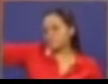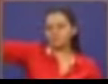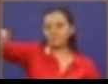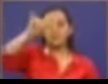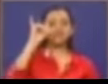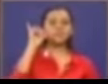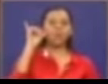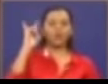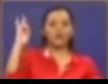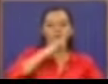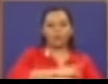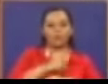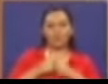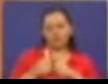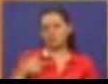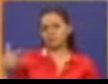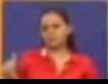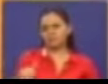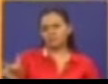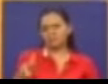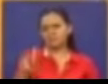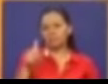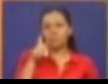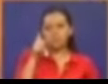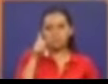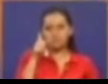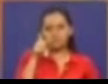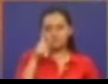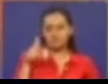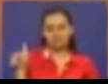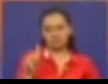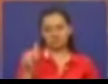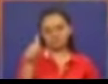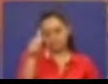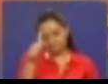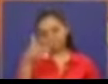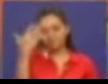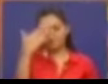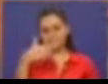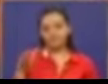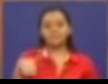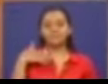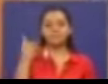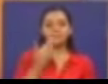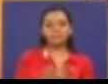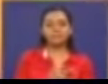los trabajos, pero una vía de primer nivel. Llegamos a